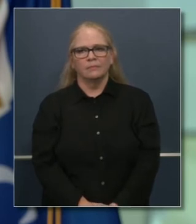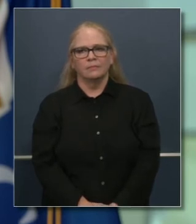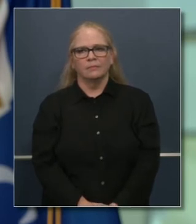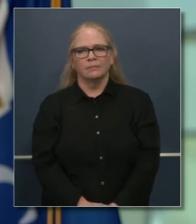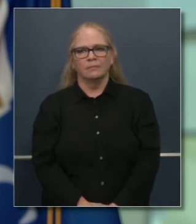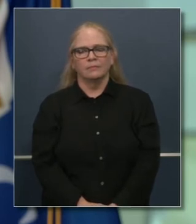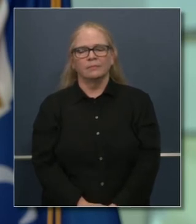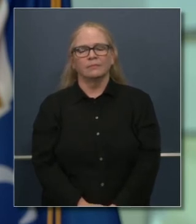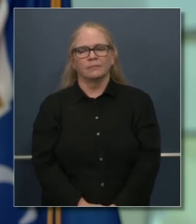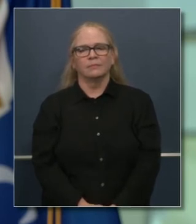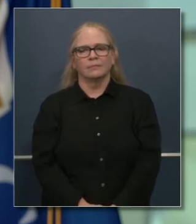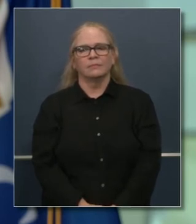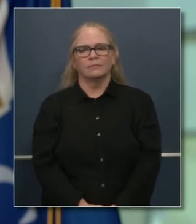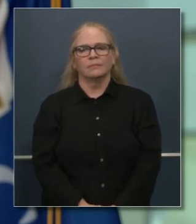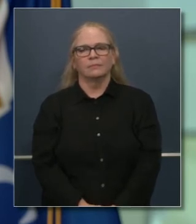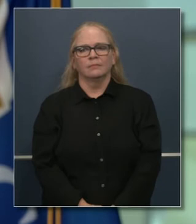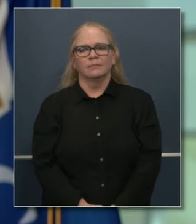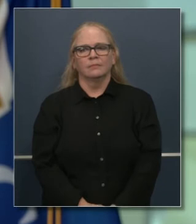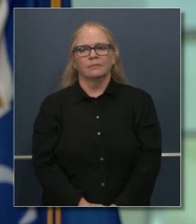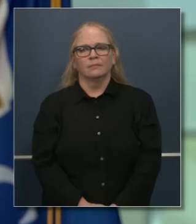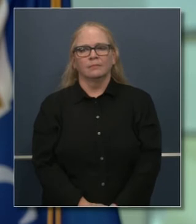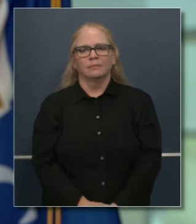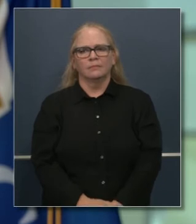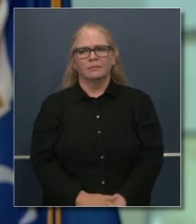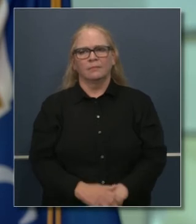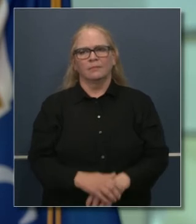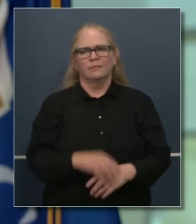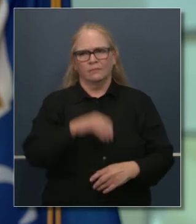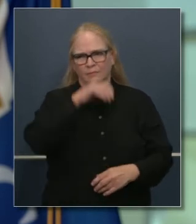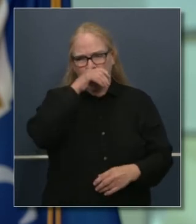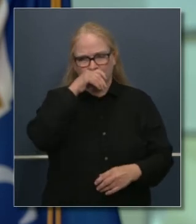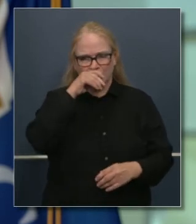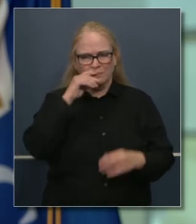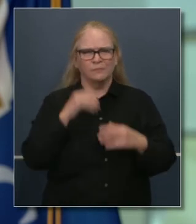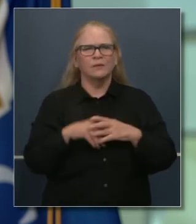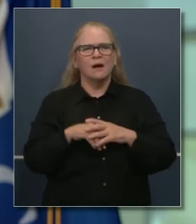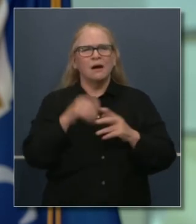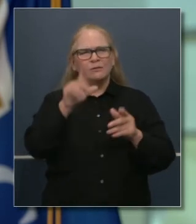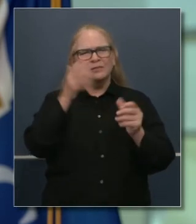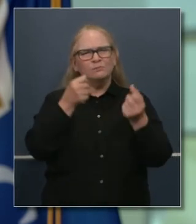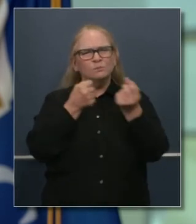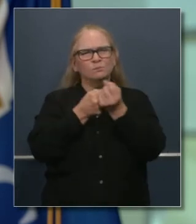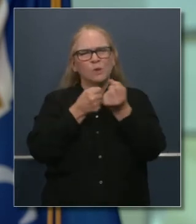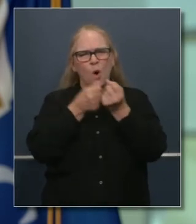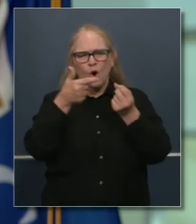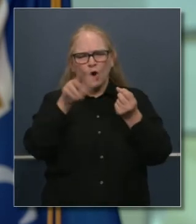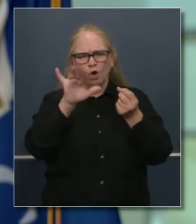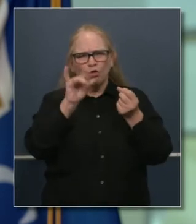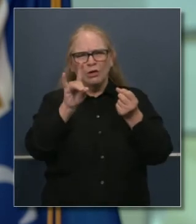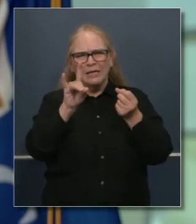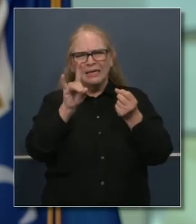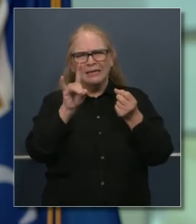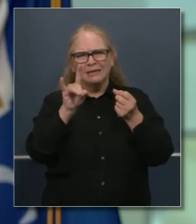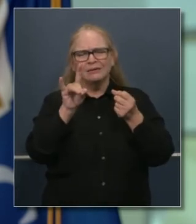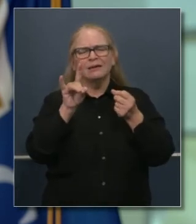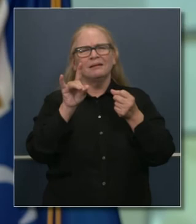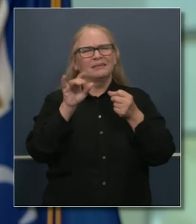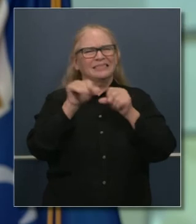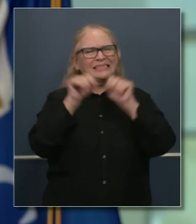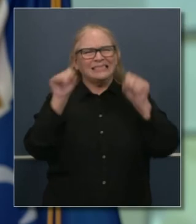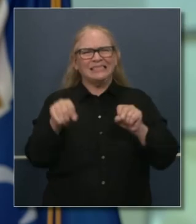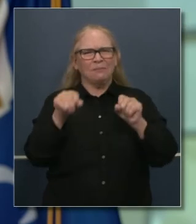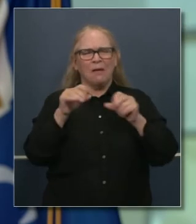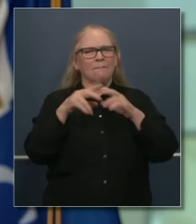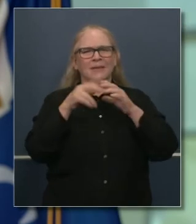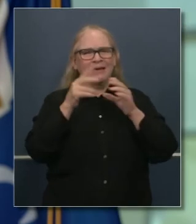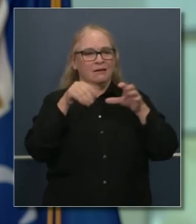se ha dicho que esto podría llevar a una mejor coordinación de la compartición de la electricidad en